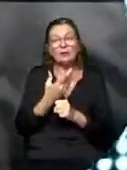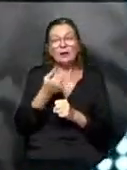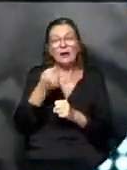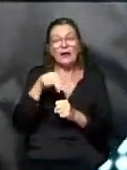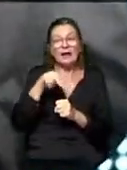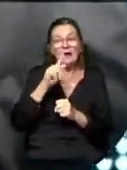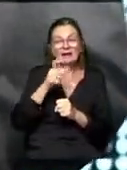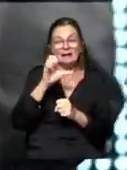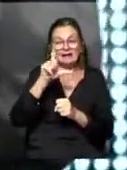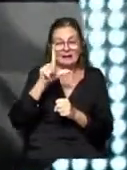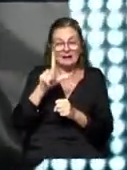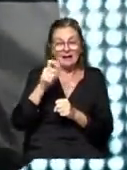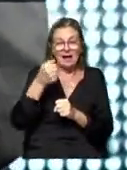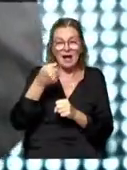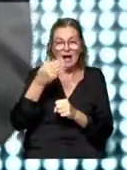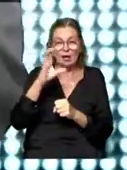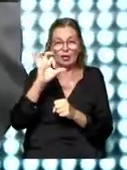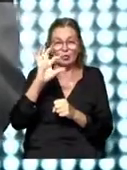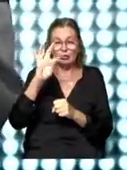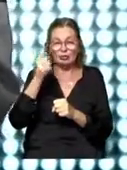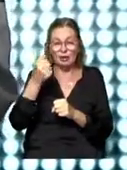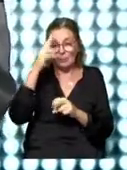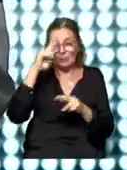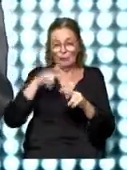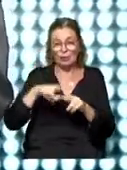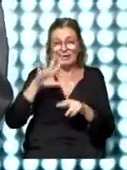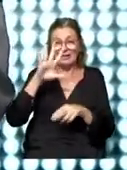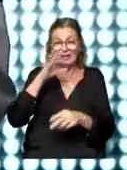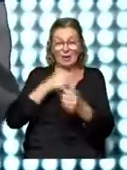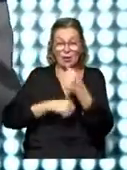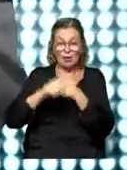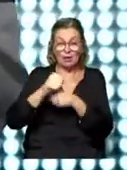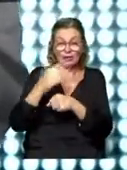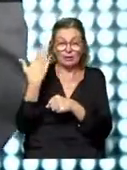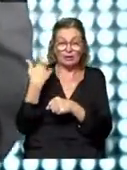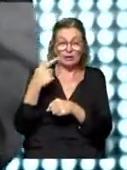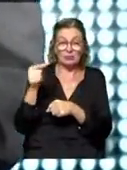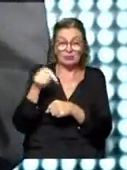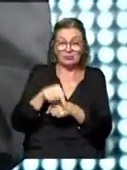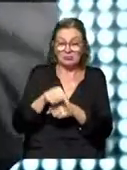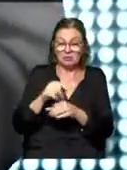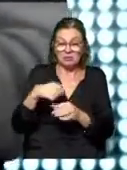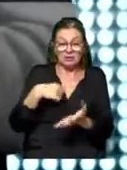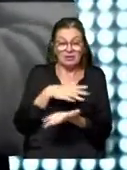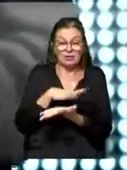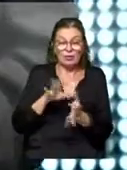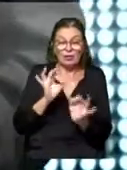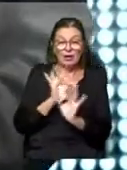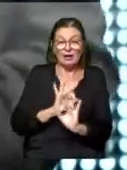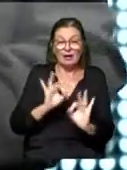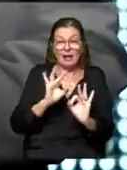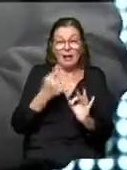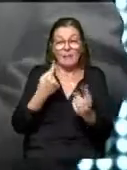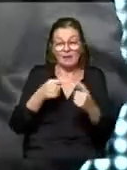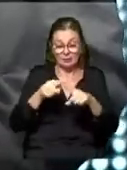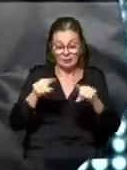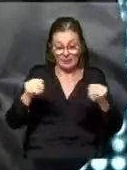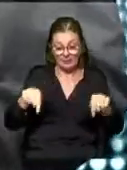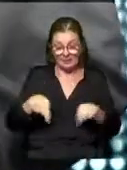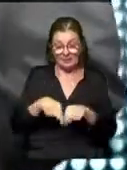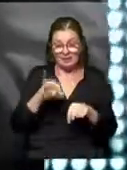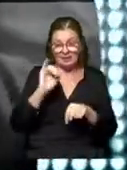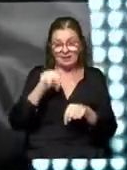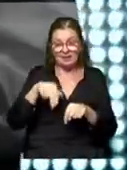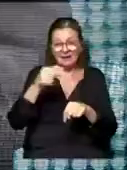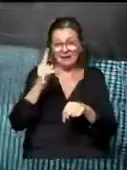Costa murió hace ya 5 años y todavía no hay ninguna circunstancia. Pero el expediente del caso INAU de